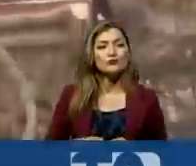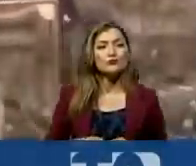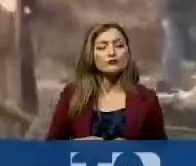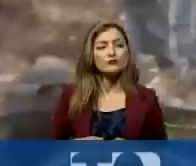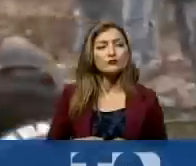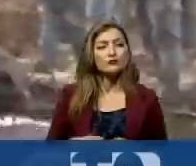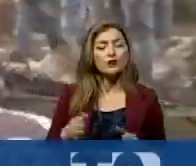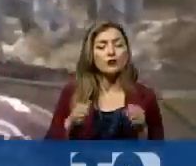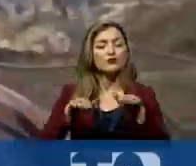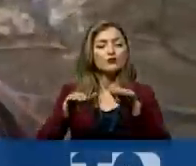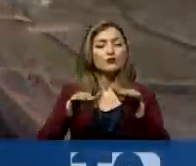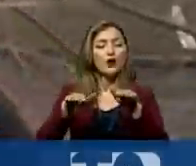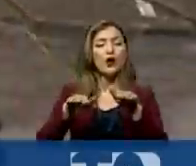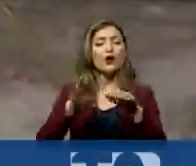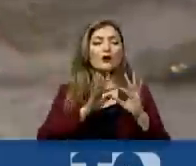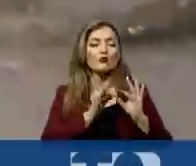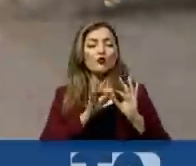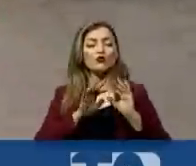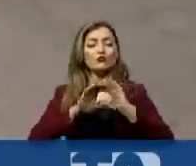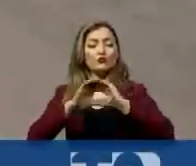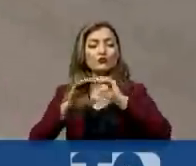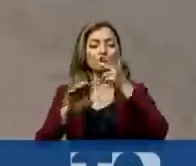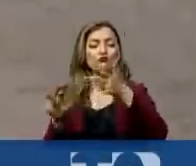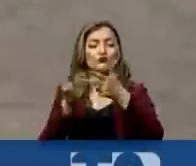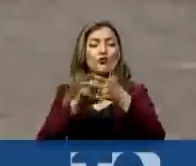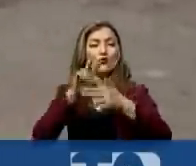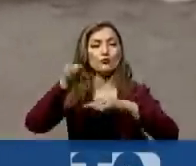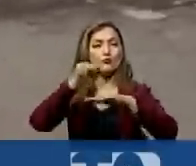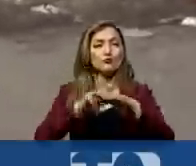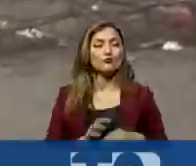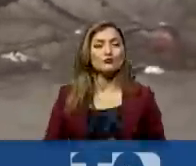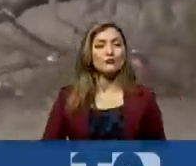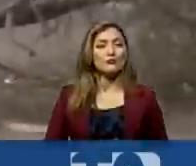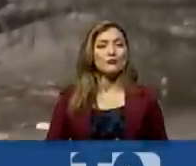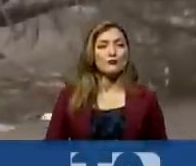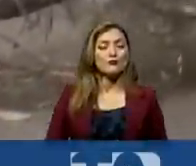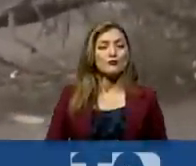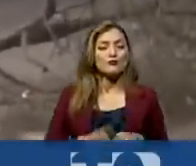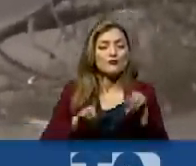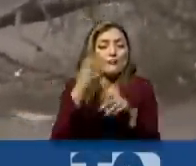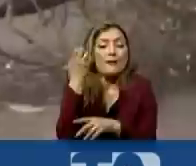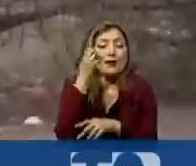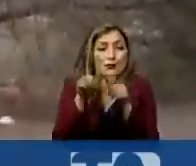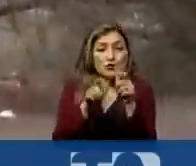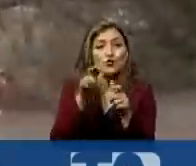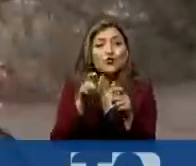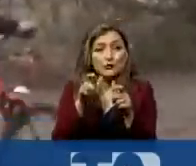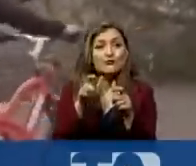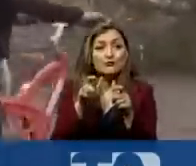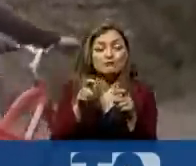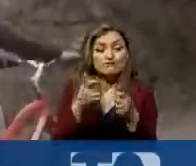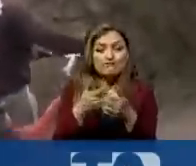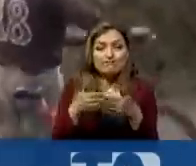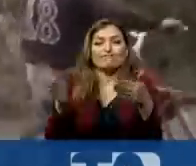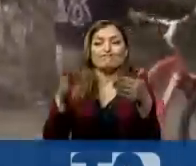público hay pocos carros que les dejan circular de gente que tiene alguna emergencia o que se va a dirigir algún a algún